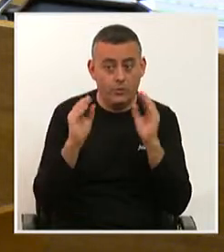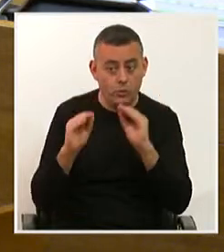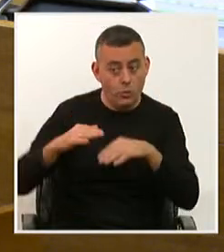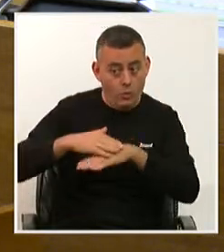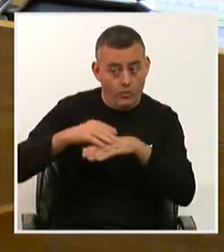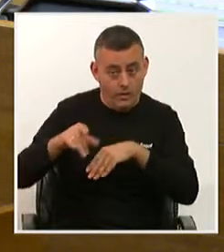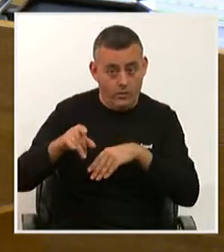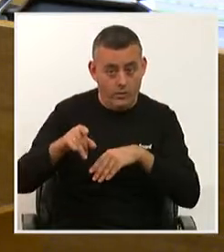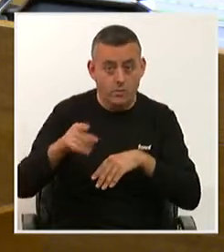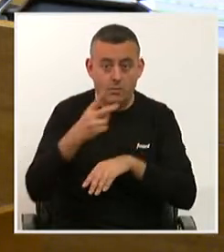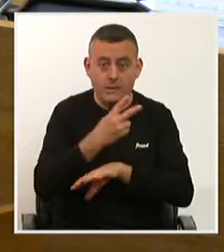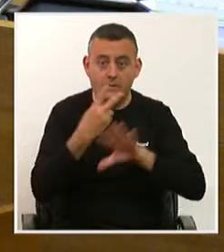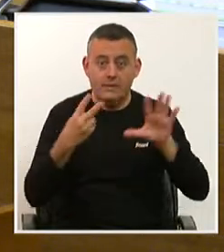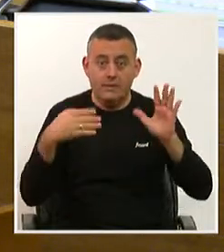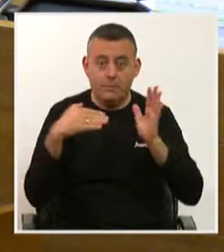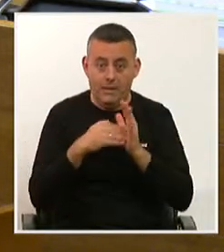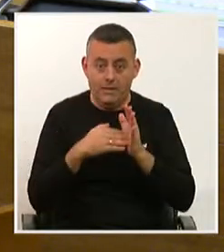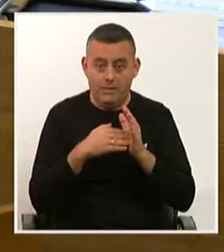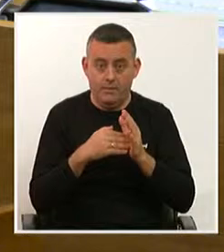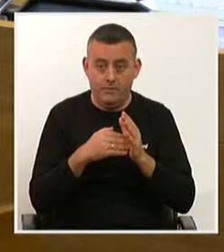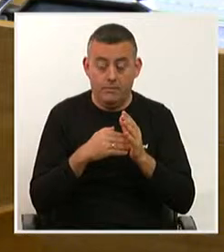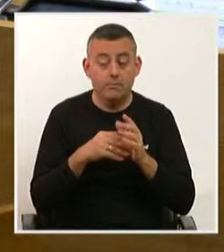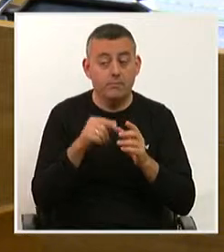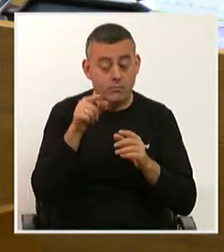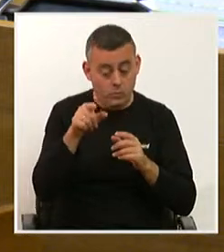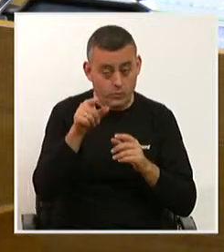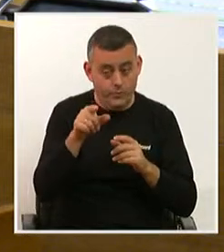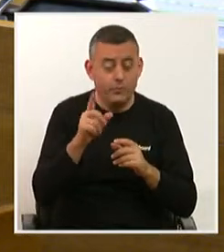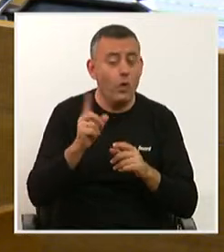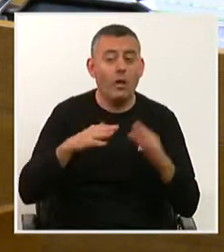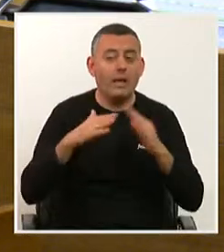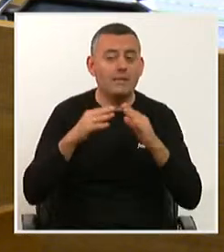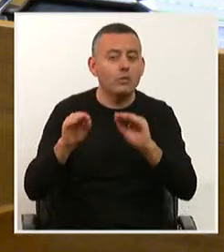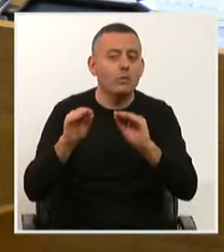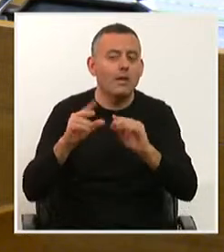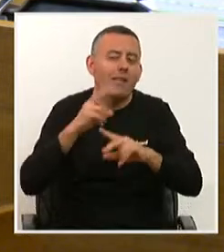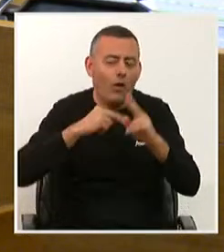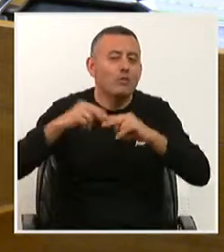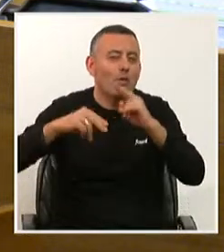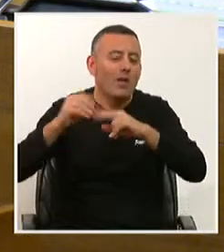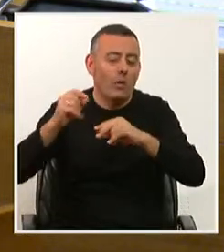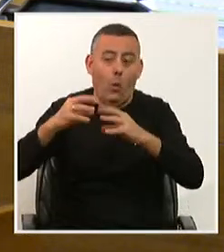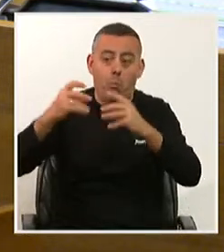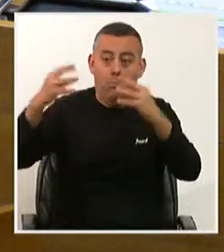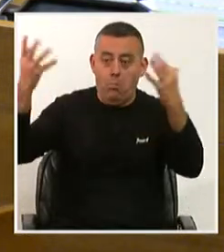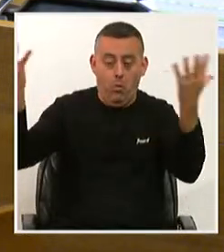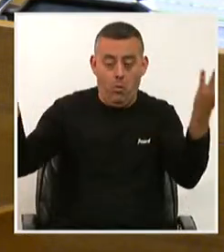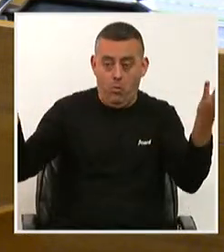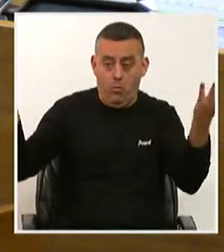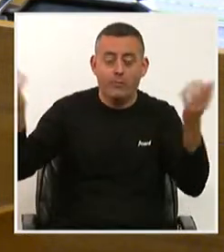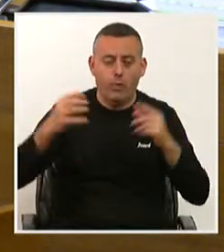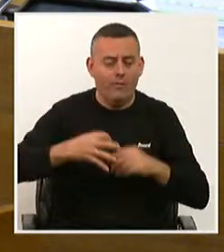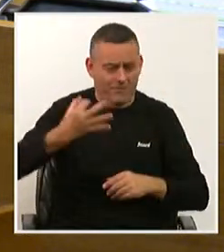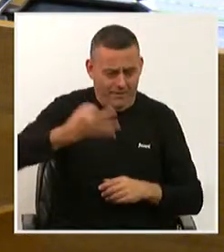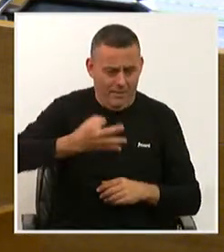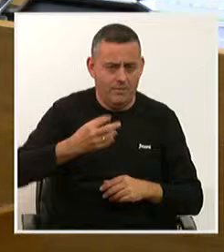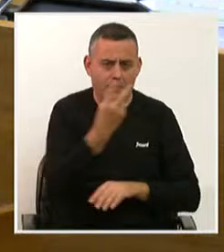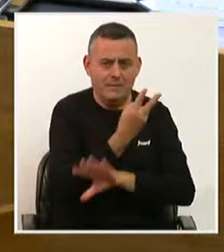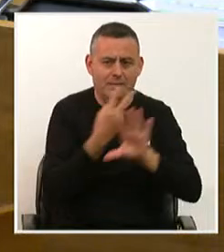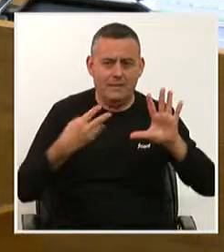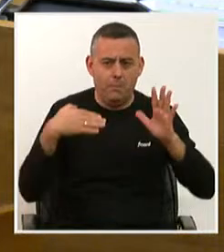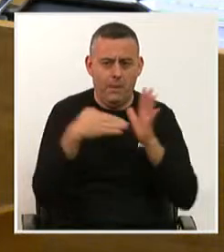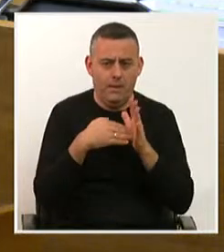hueso no como las viviendas de ustedes que eran un 27000 familias la mayor inversión que en vivienda ha hecho el